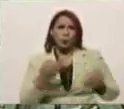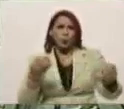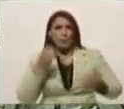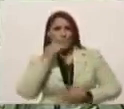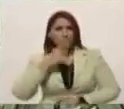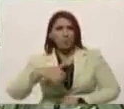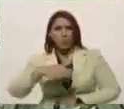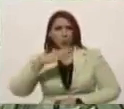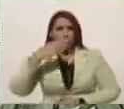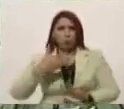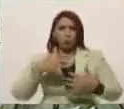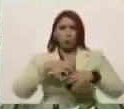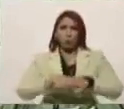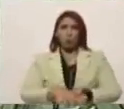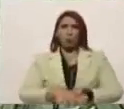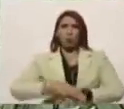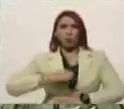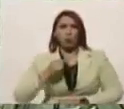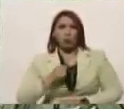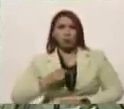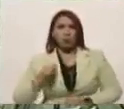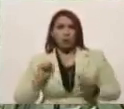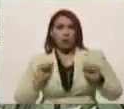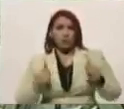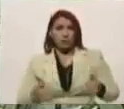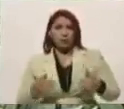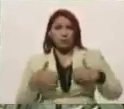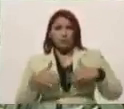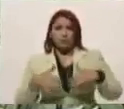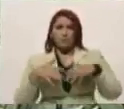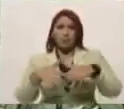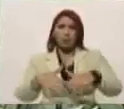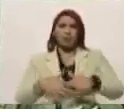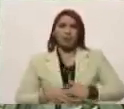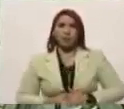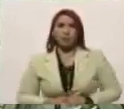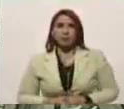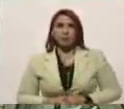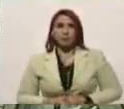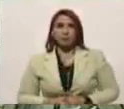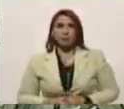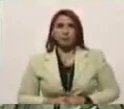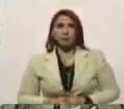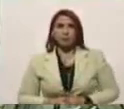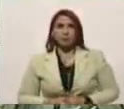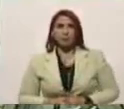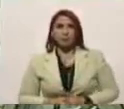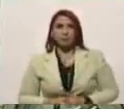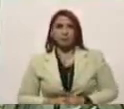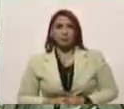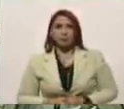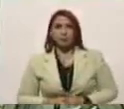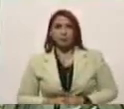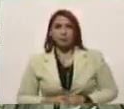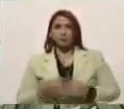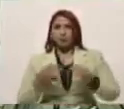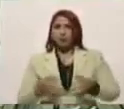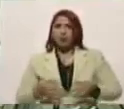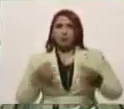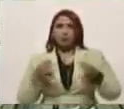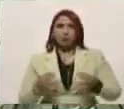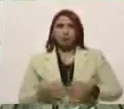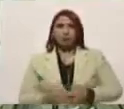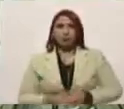cívico-militar-policial, empezar la marcha consuetudinaria,